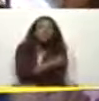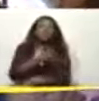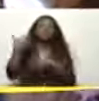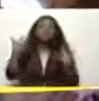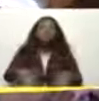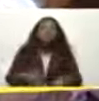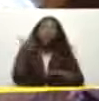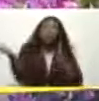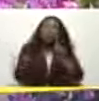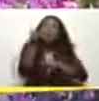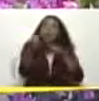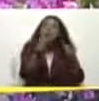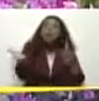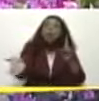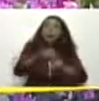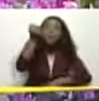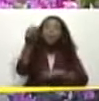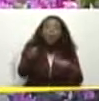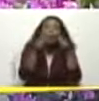¿Cómo lo logramos?